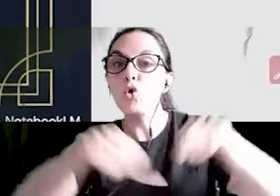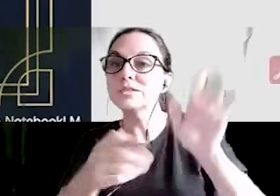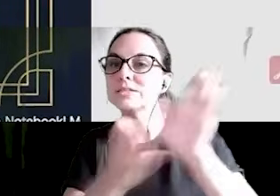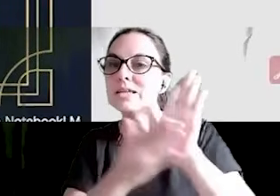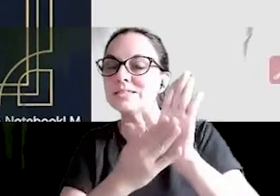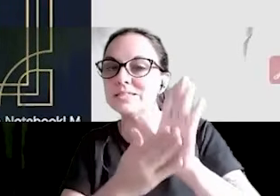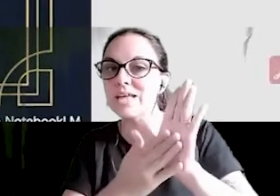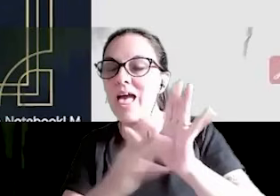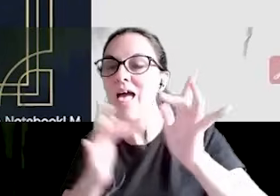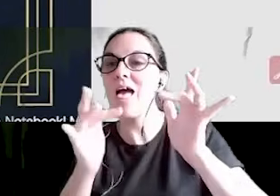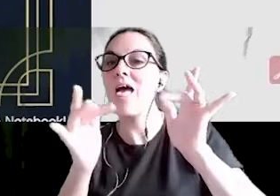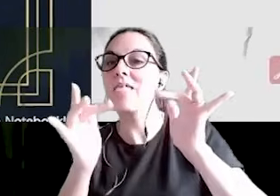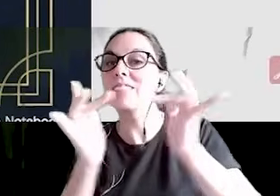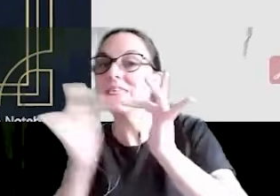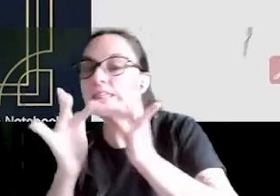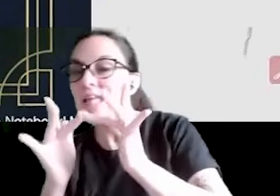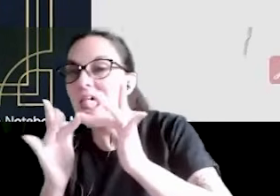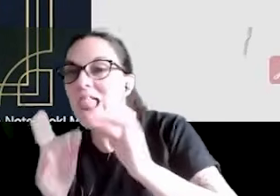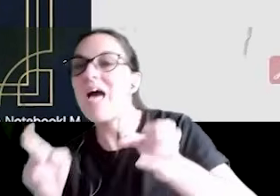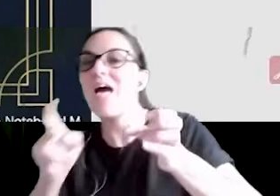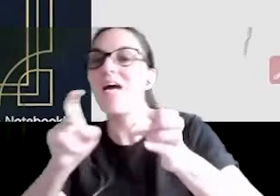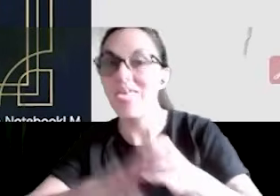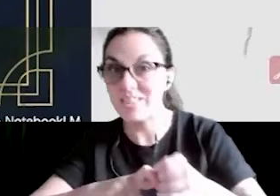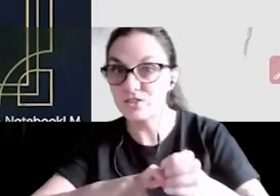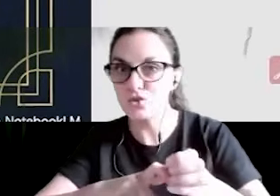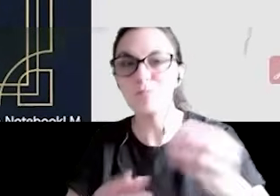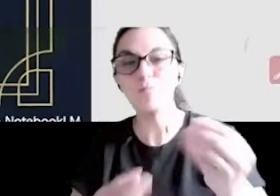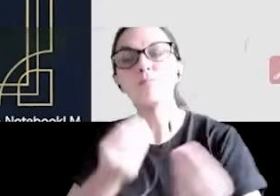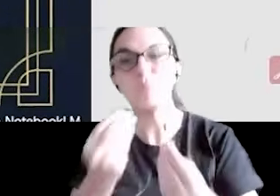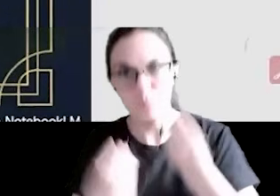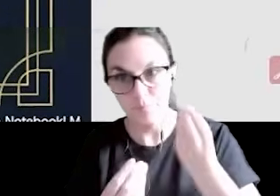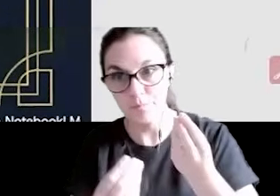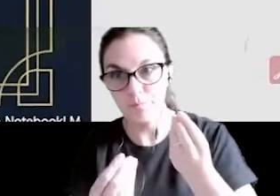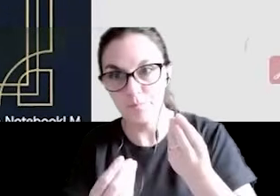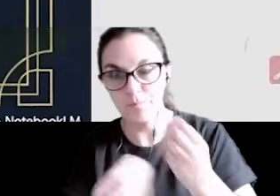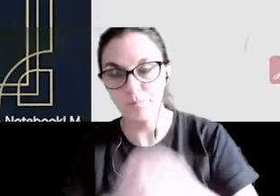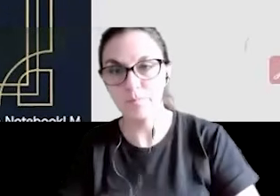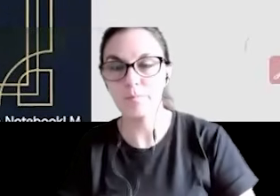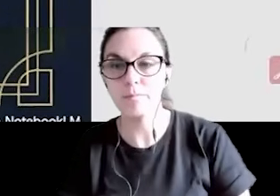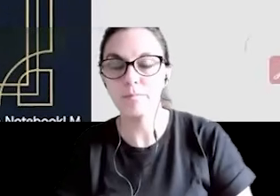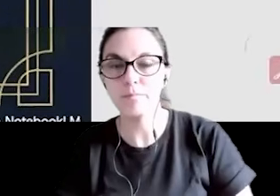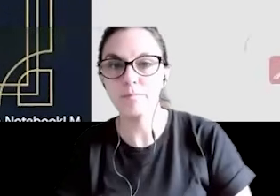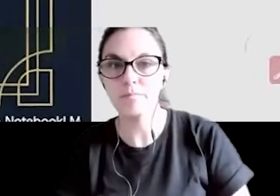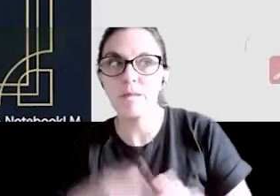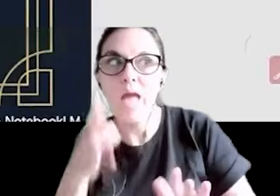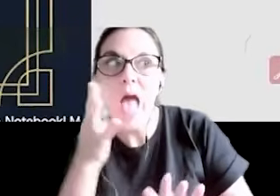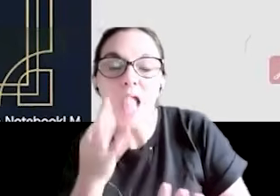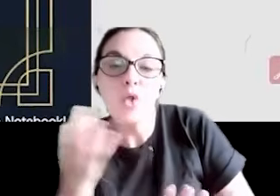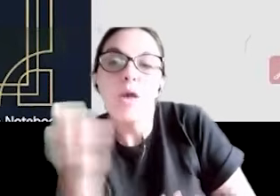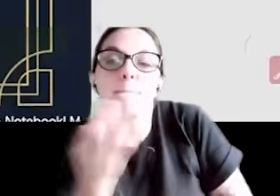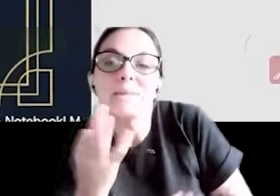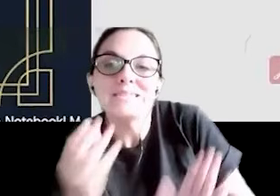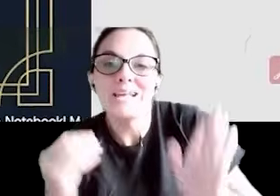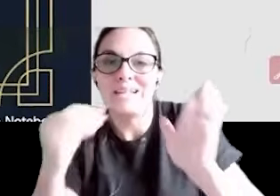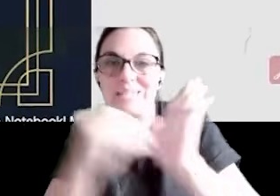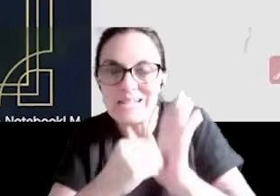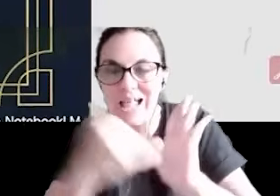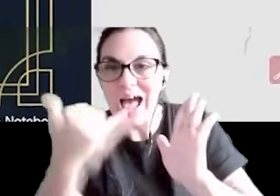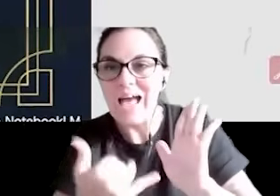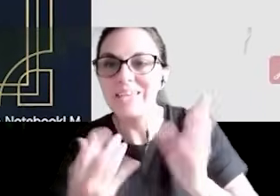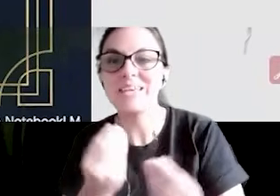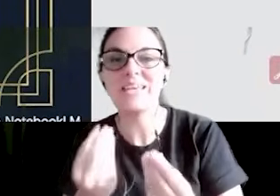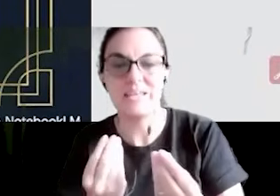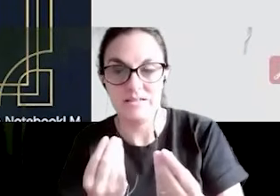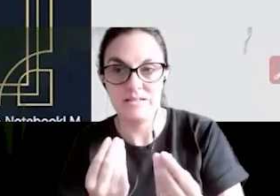esta constancia digital de adhesión tiene una particularidad que se puede